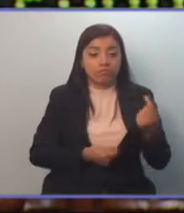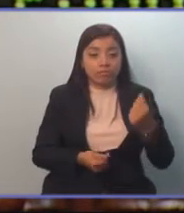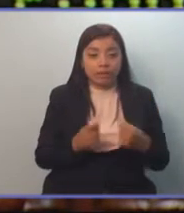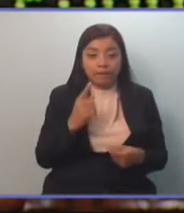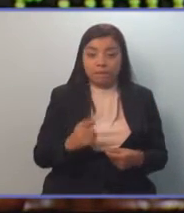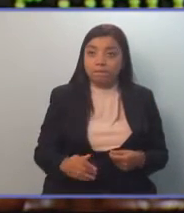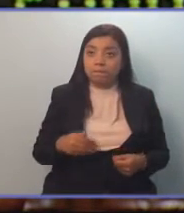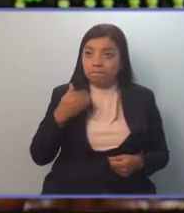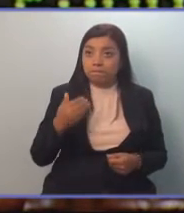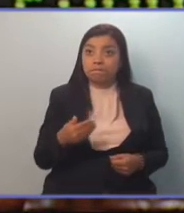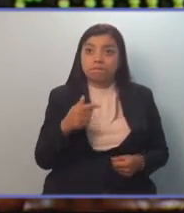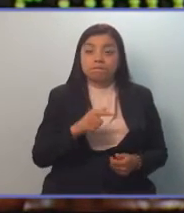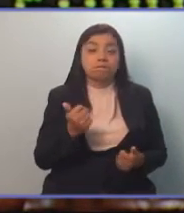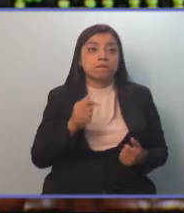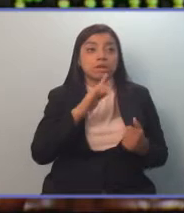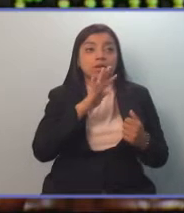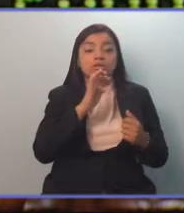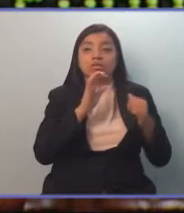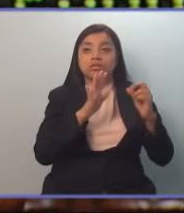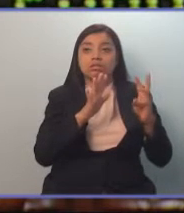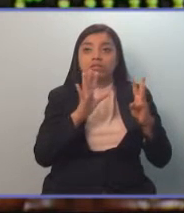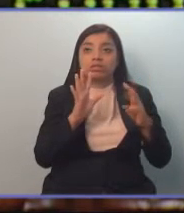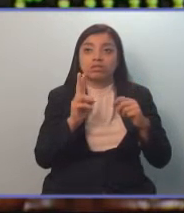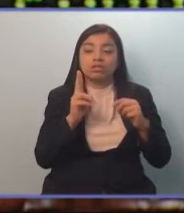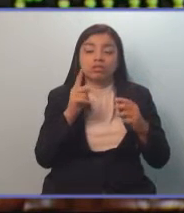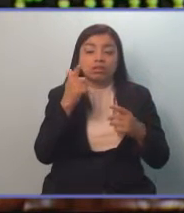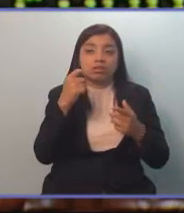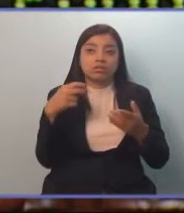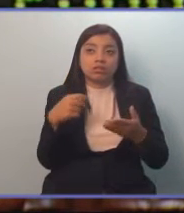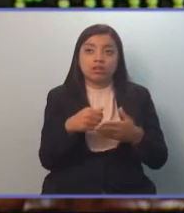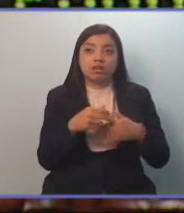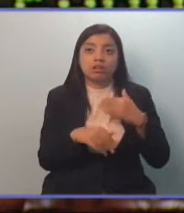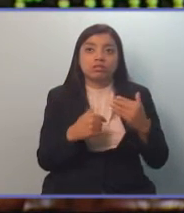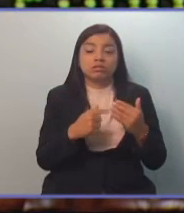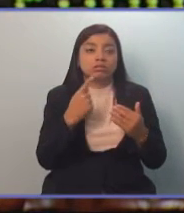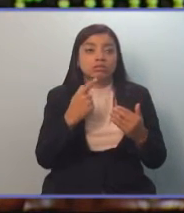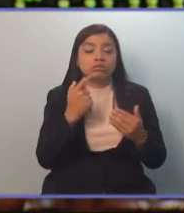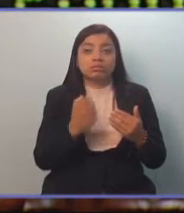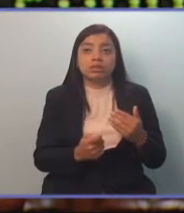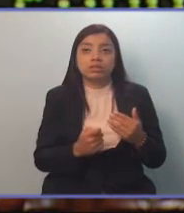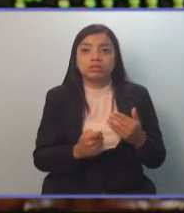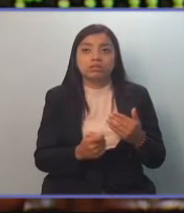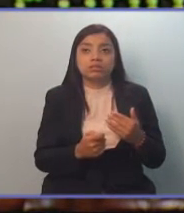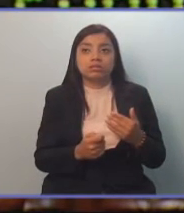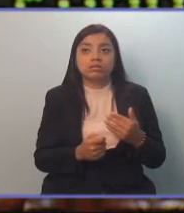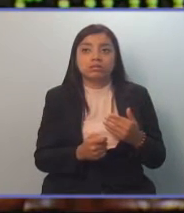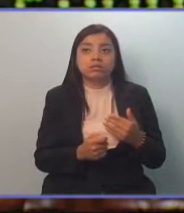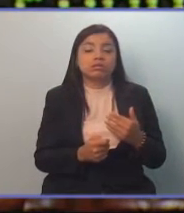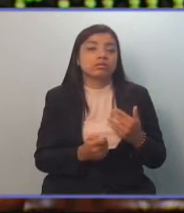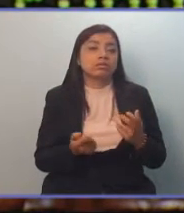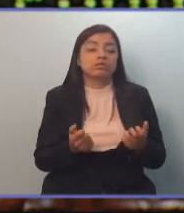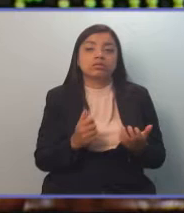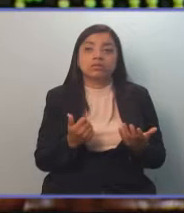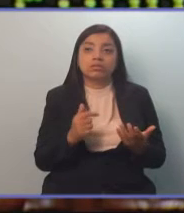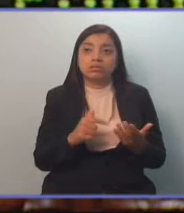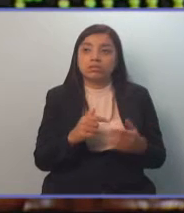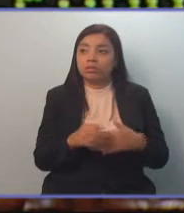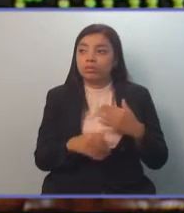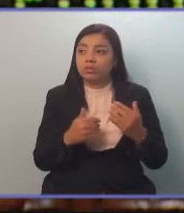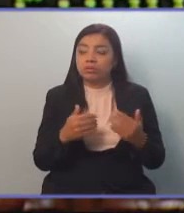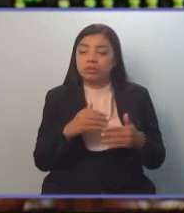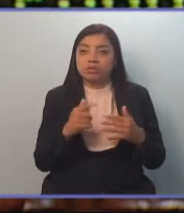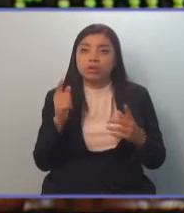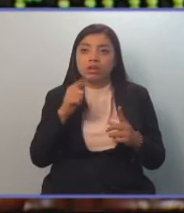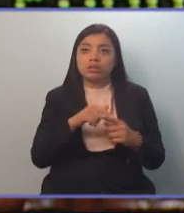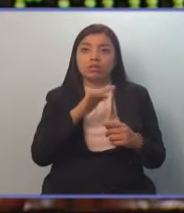anuales mayores a 482 salarios mínimos mensuales de mayor cuantía